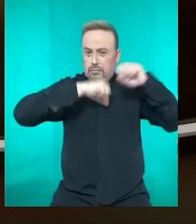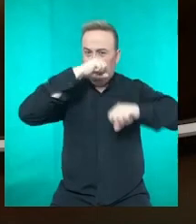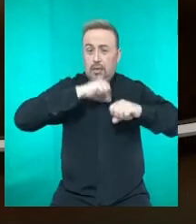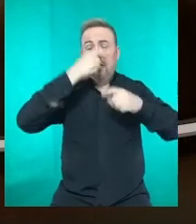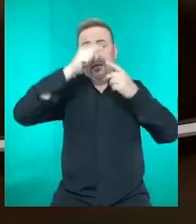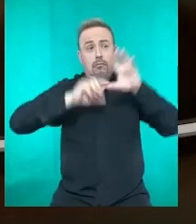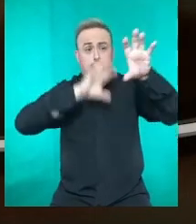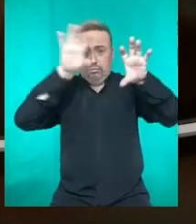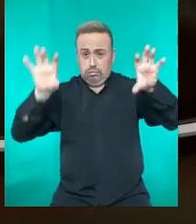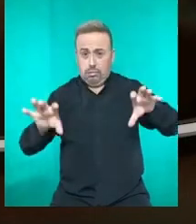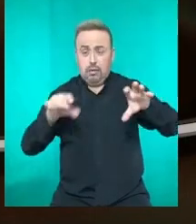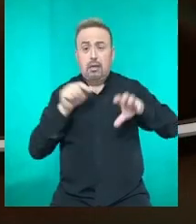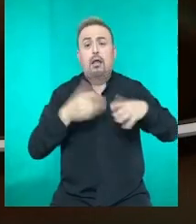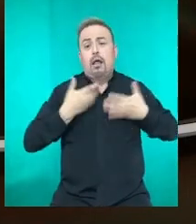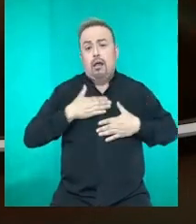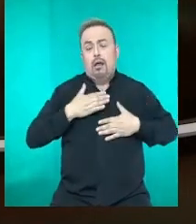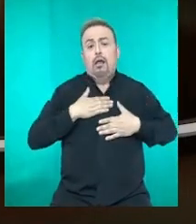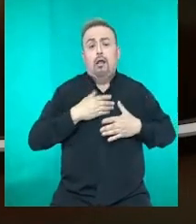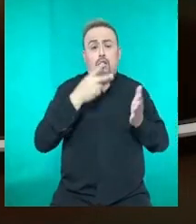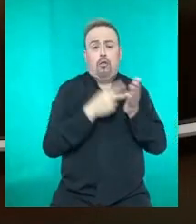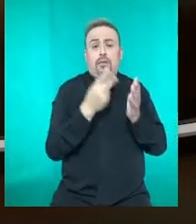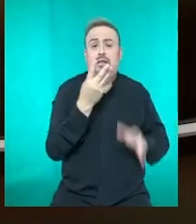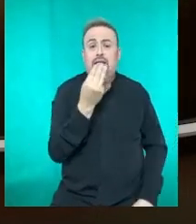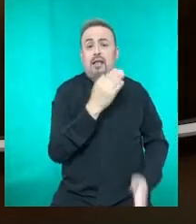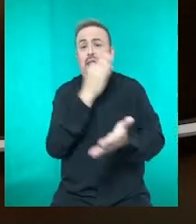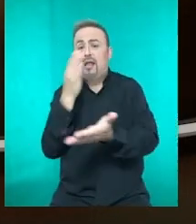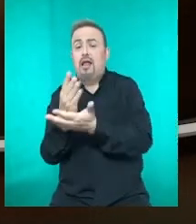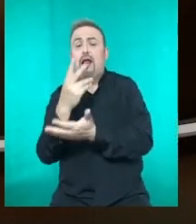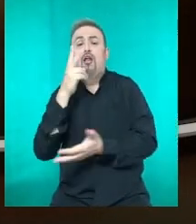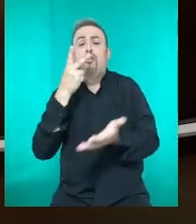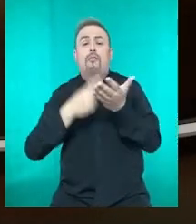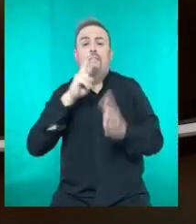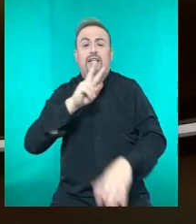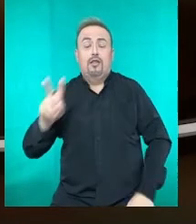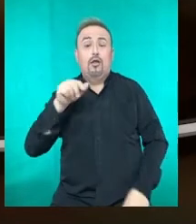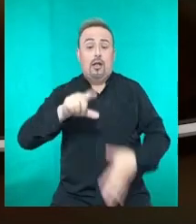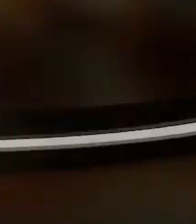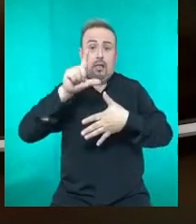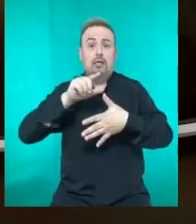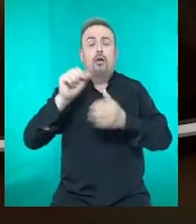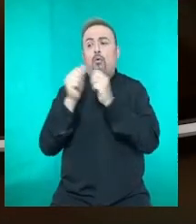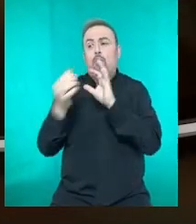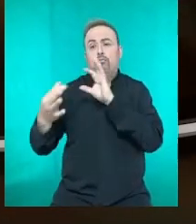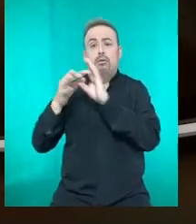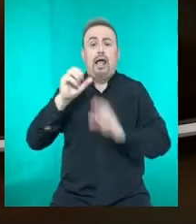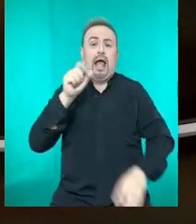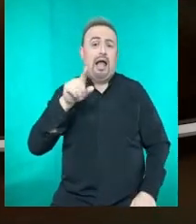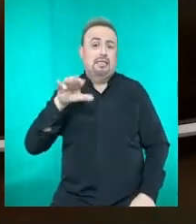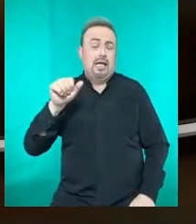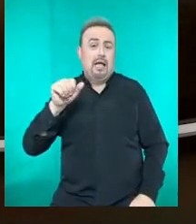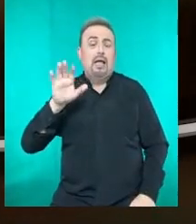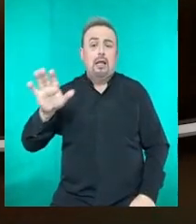el caso de nosotros, proyectado entre 2013 y 2022, y Latinoamérica, a la par con Asia-Pacífico, es